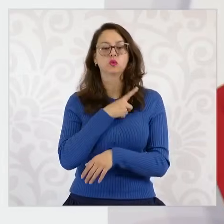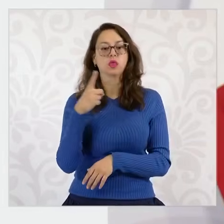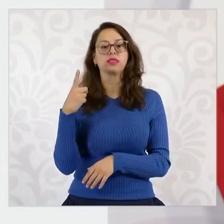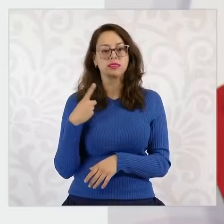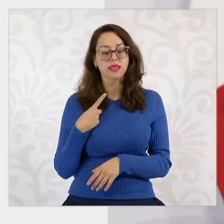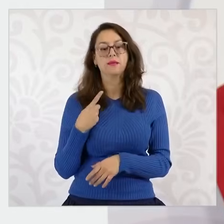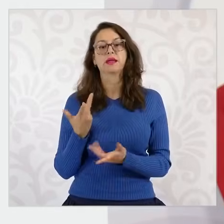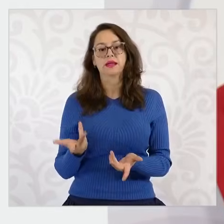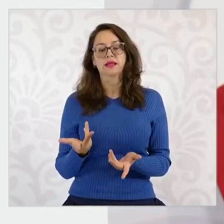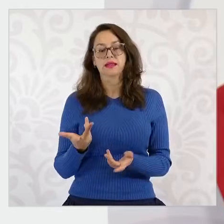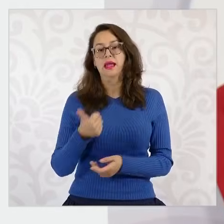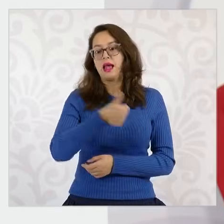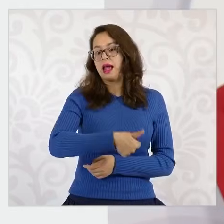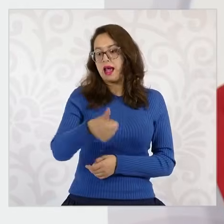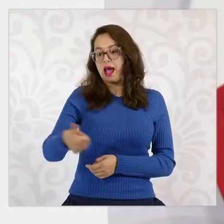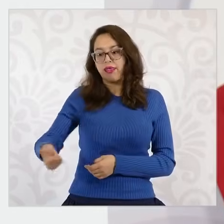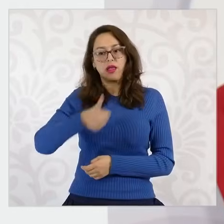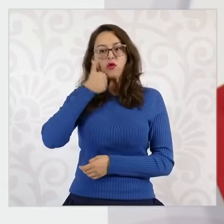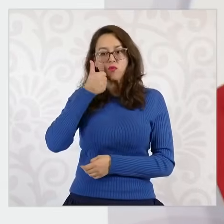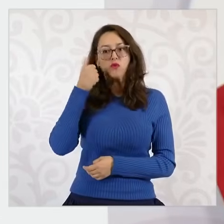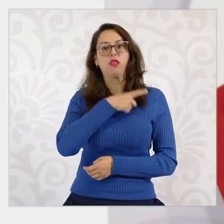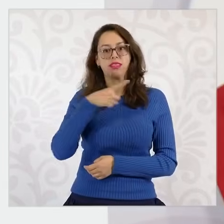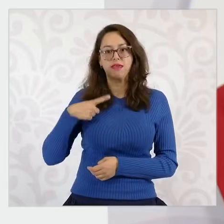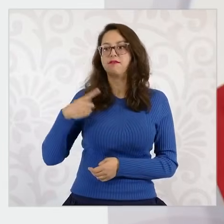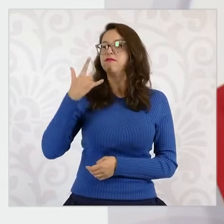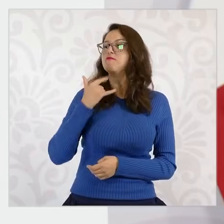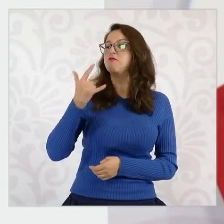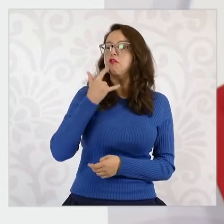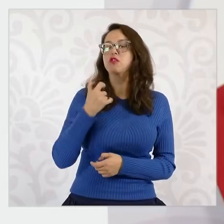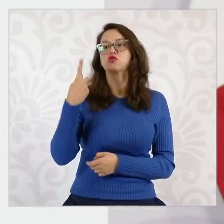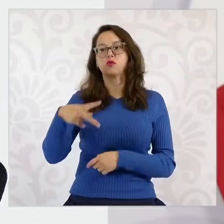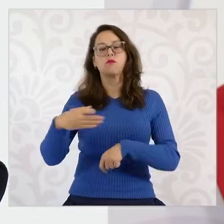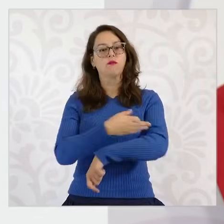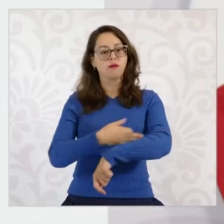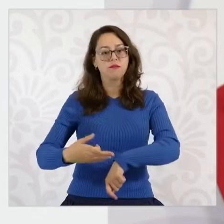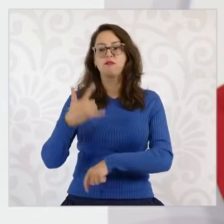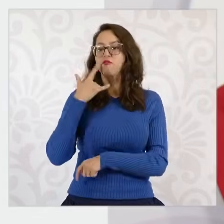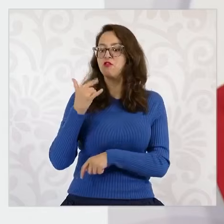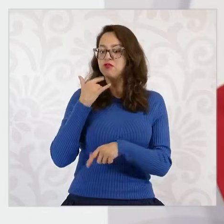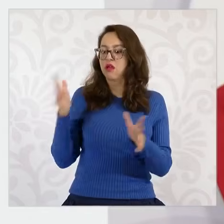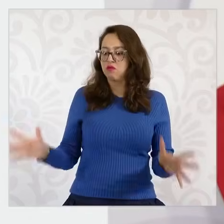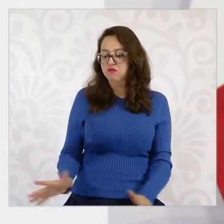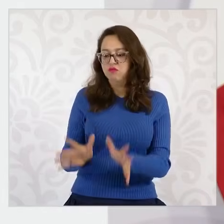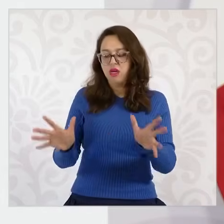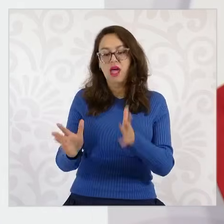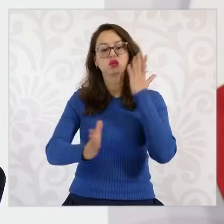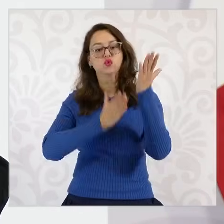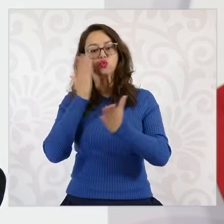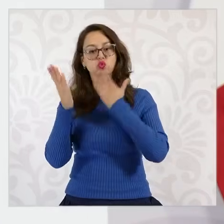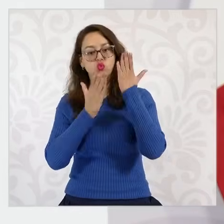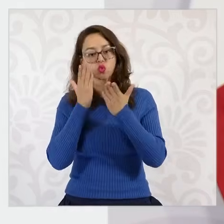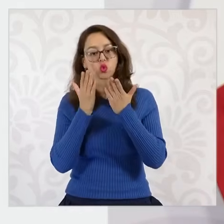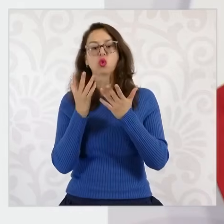parte de un esfuerzo personal en las niñas y los niños y en las familias, que deben impulsar el estudio de sus hijos,